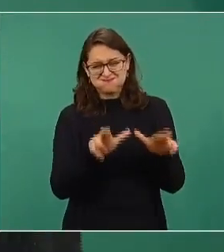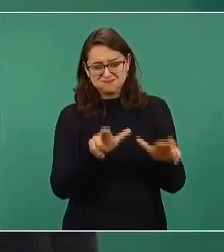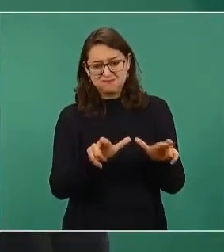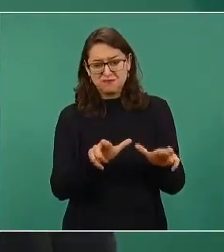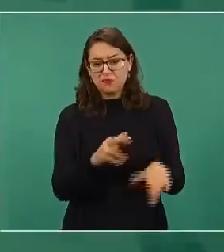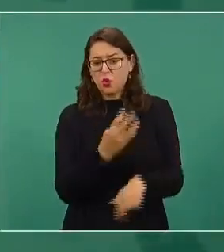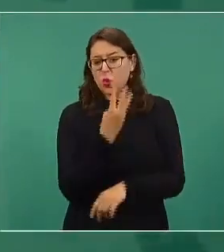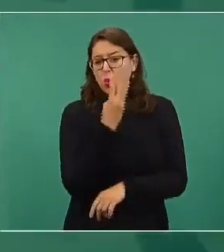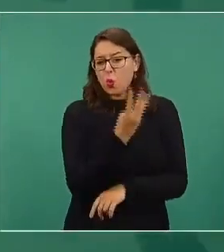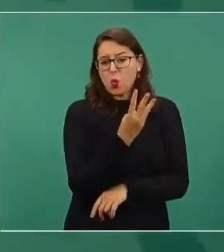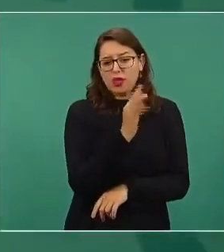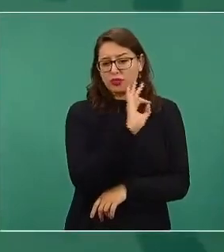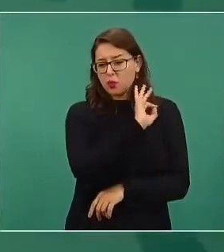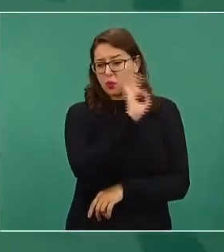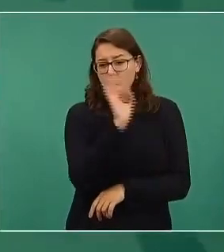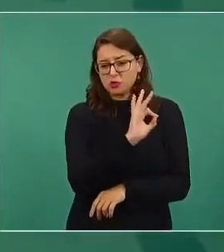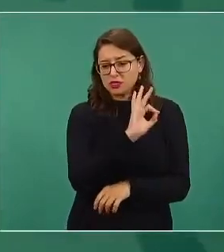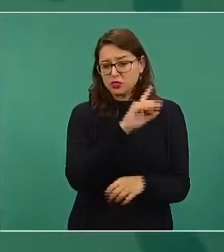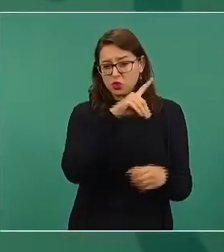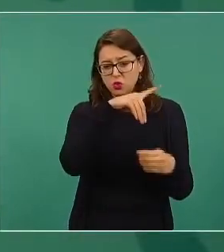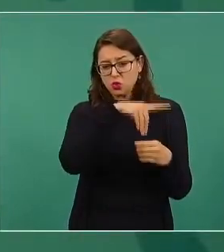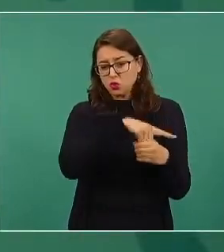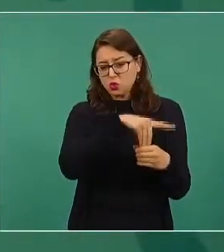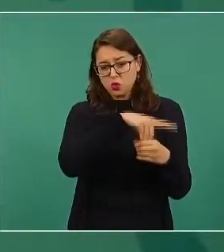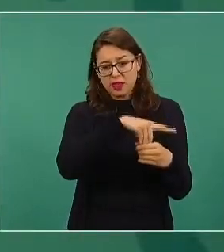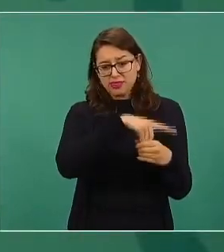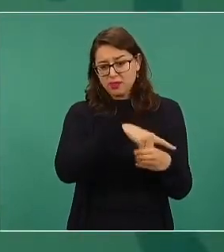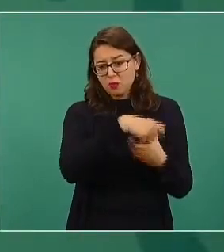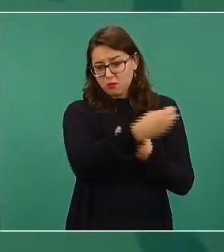Entonces, lo que aparece en la lista de Forbes, por ejemplo,